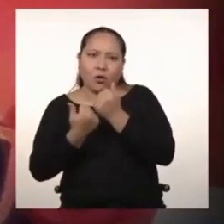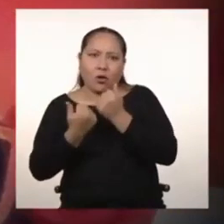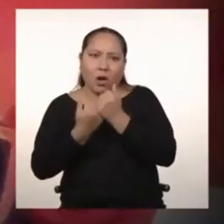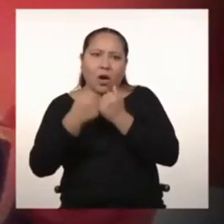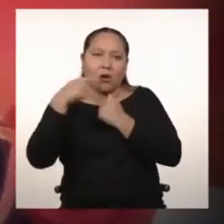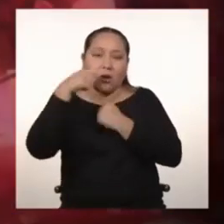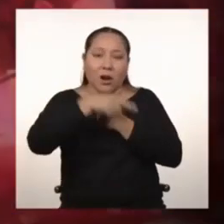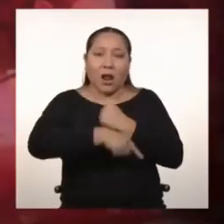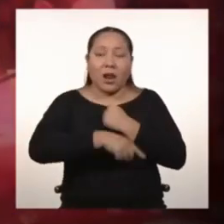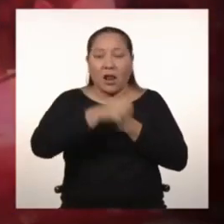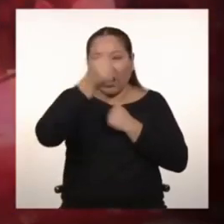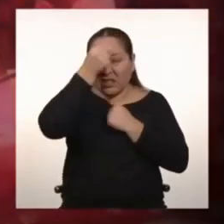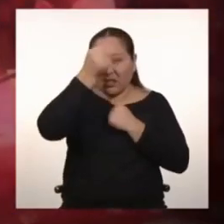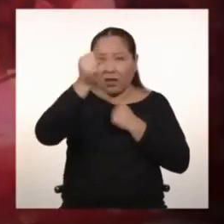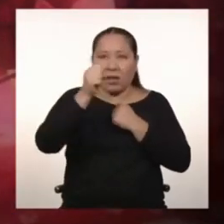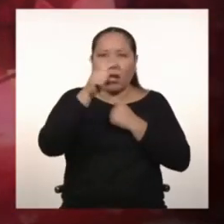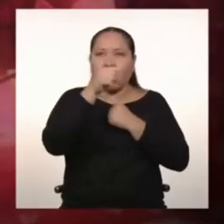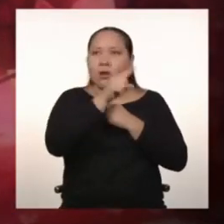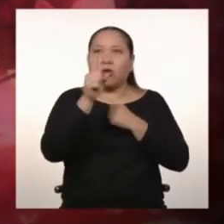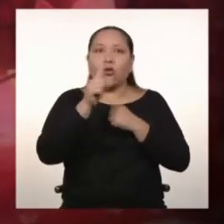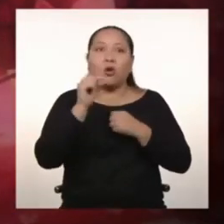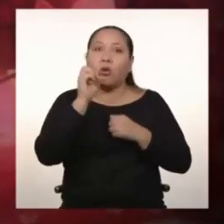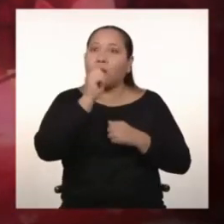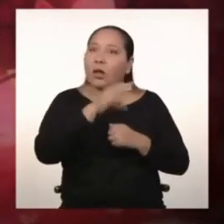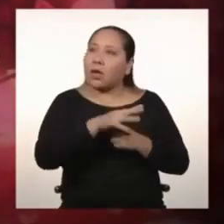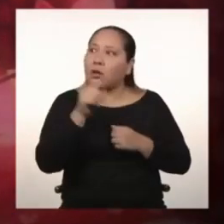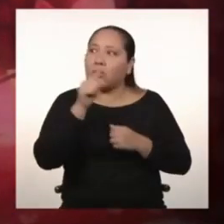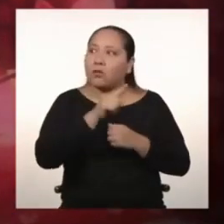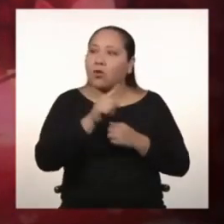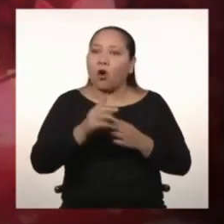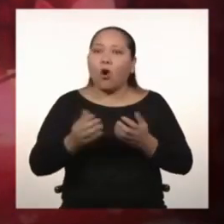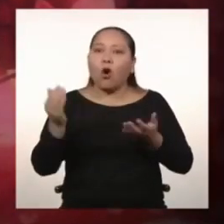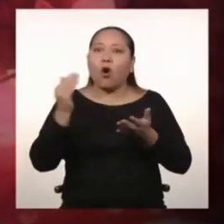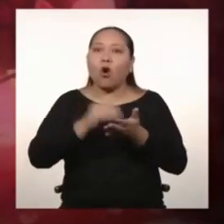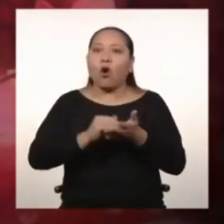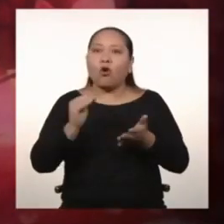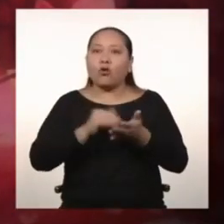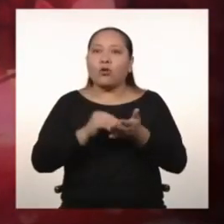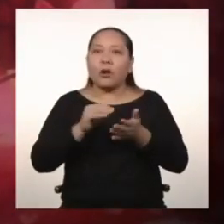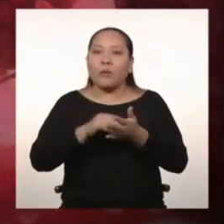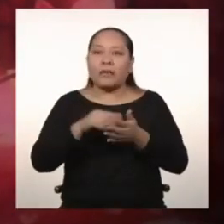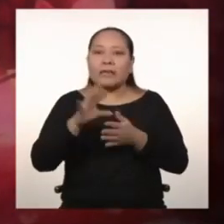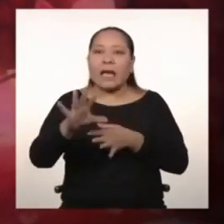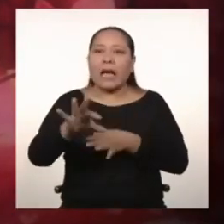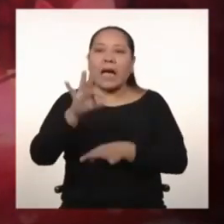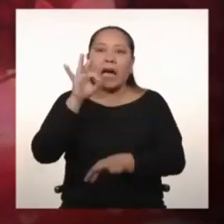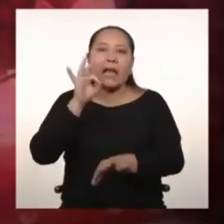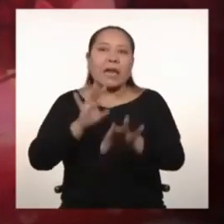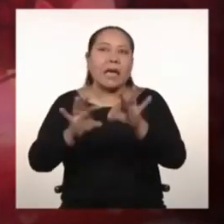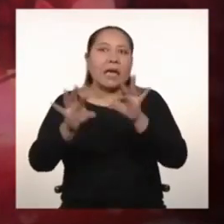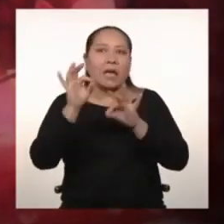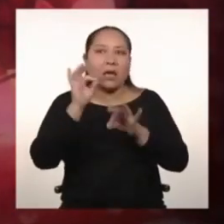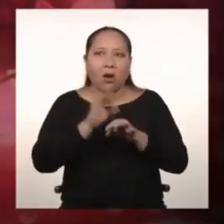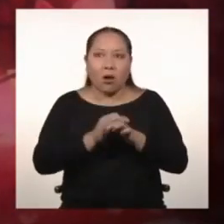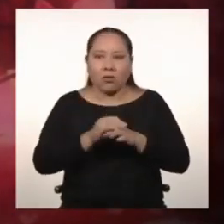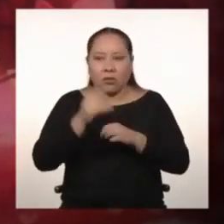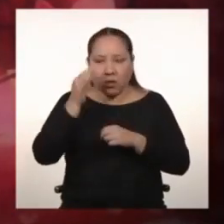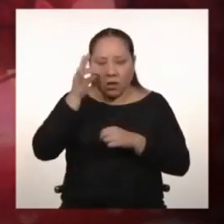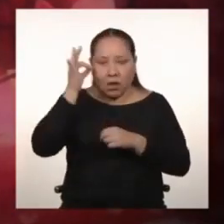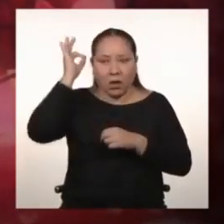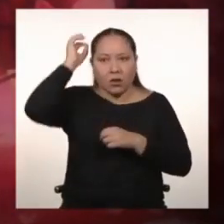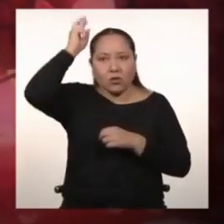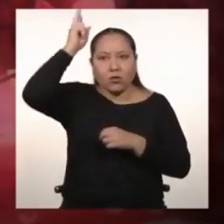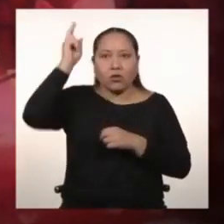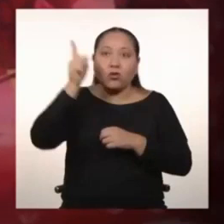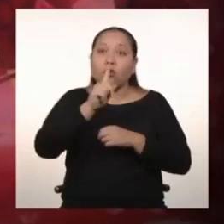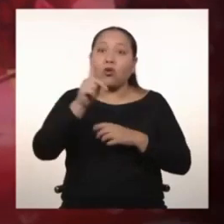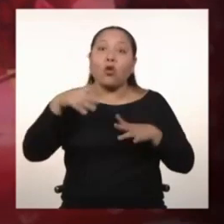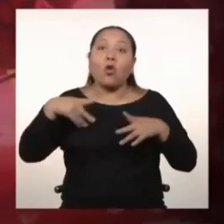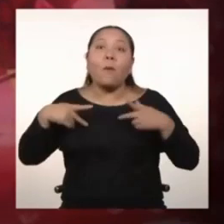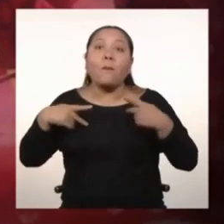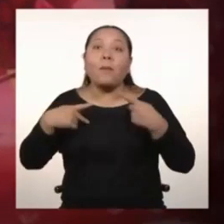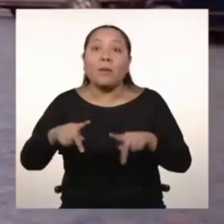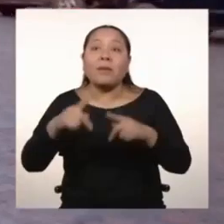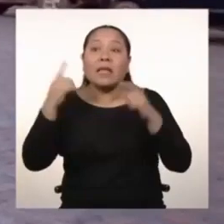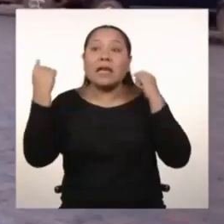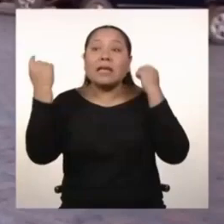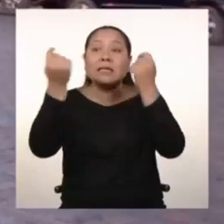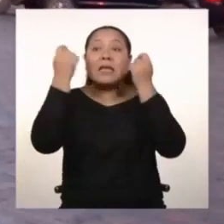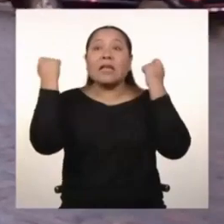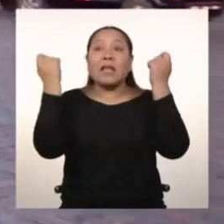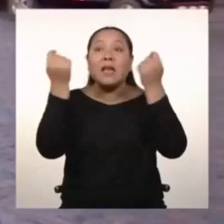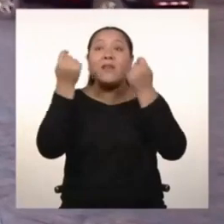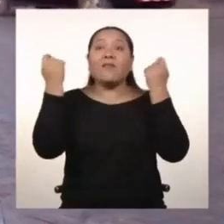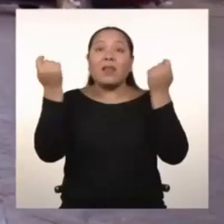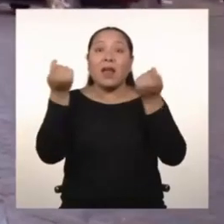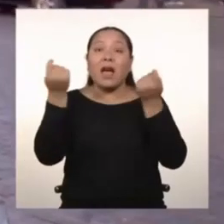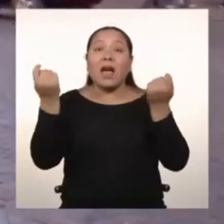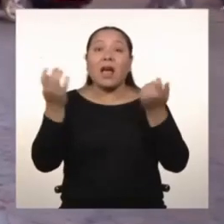de la rebelión. Dijeron, si no se restituye la elección del alférez real inca, si no nos permite celebrar la fiesta